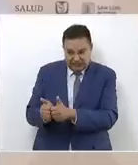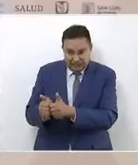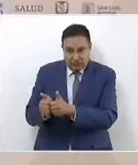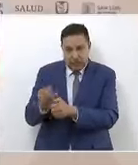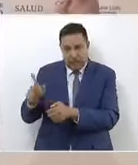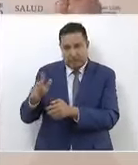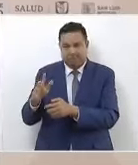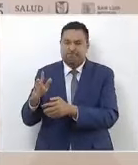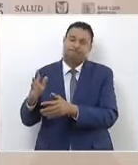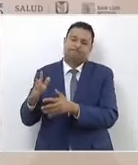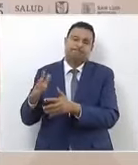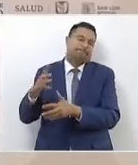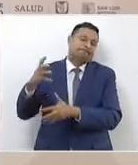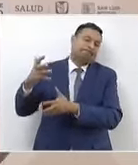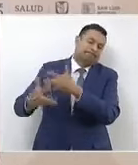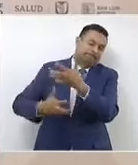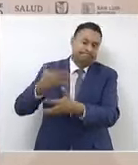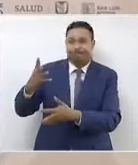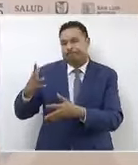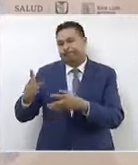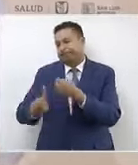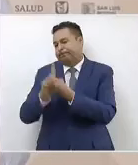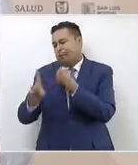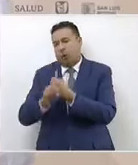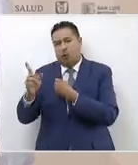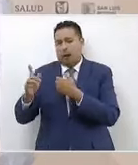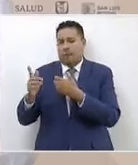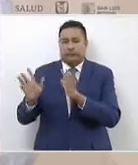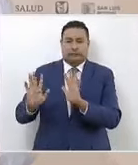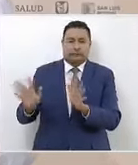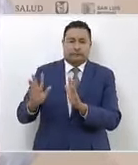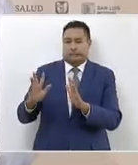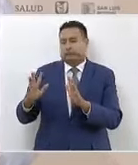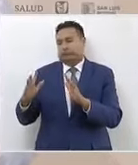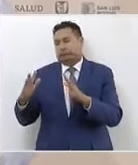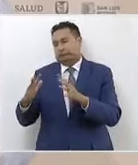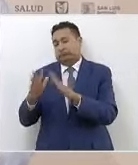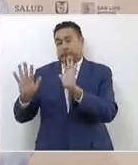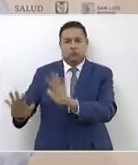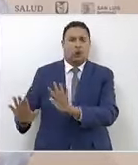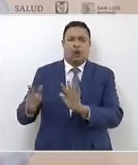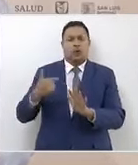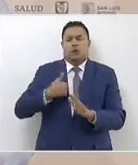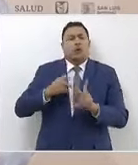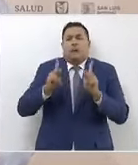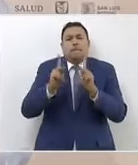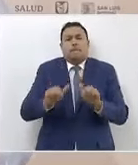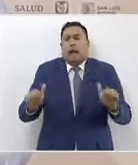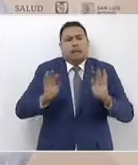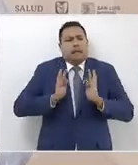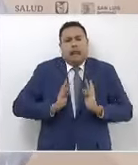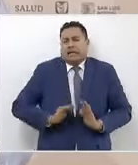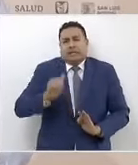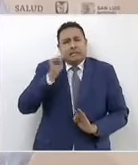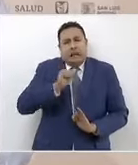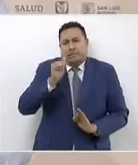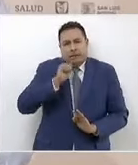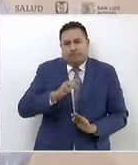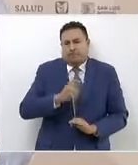violencia. Nosotros siempre hemos luchado de manera pacífica. Nuestra lucha ha sido la no